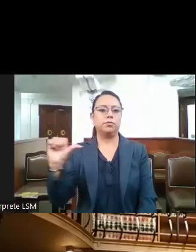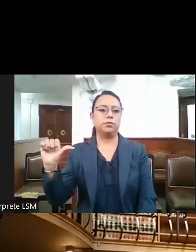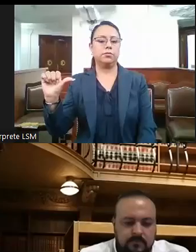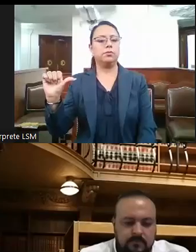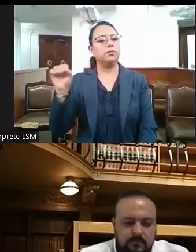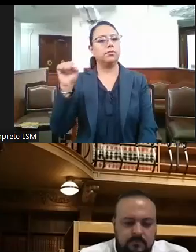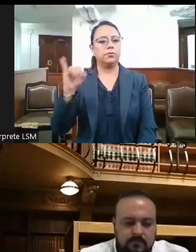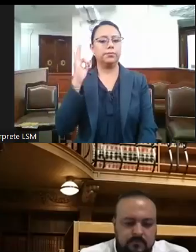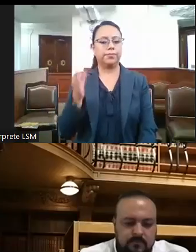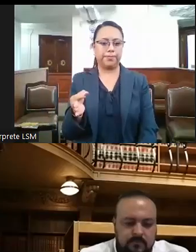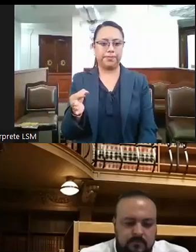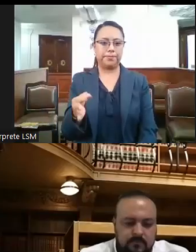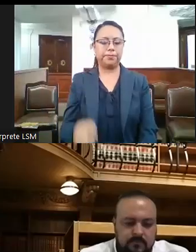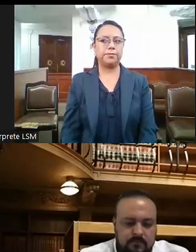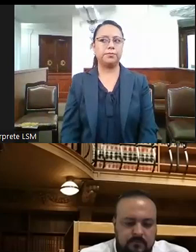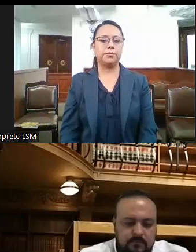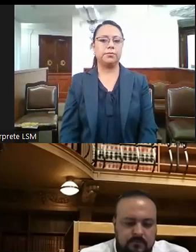Ernesto Alarcón a favor.